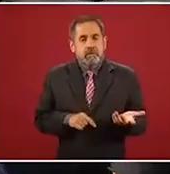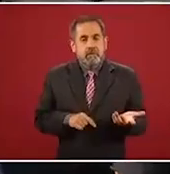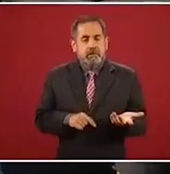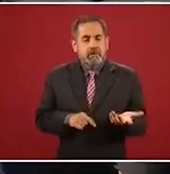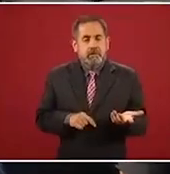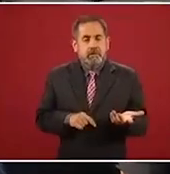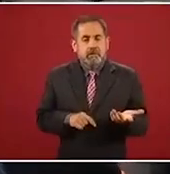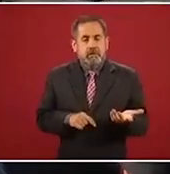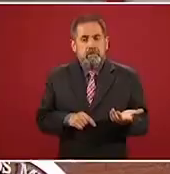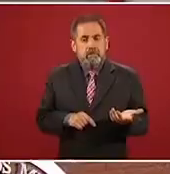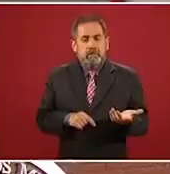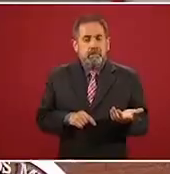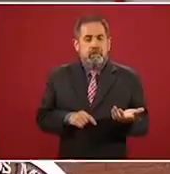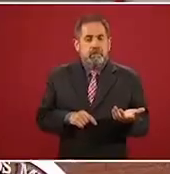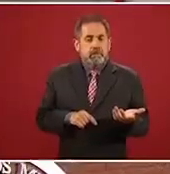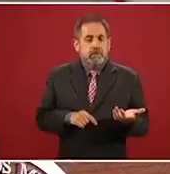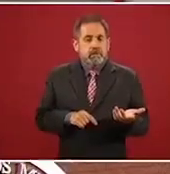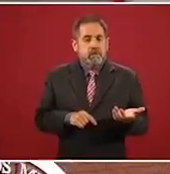en